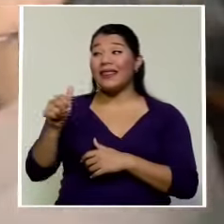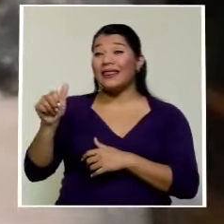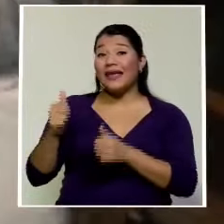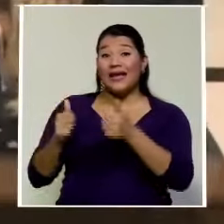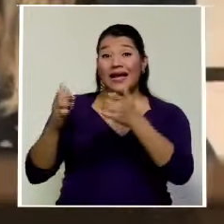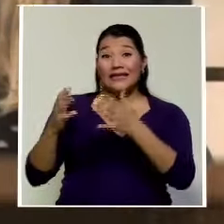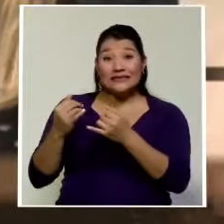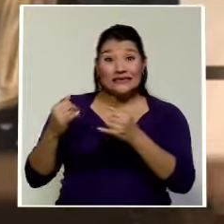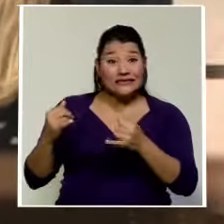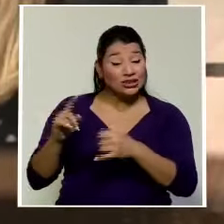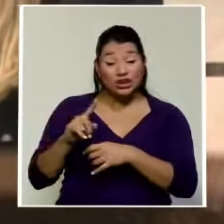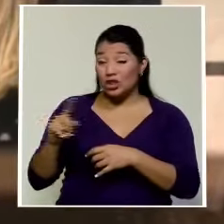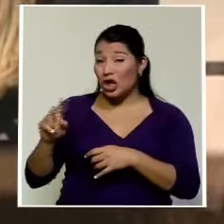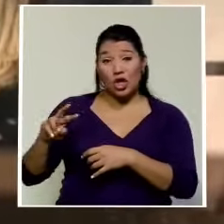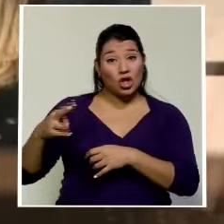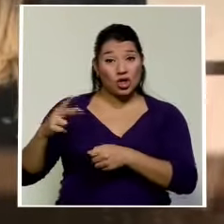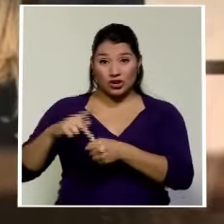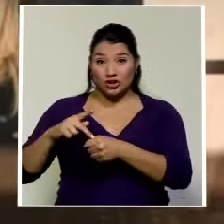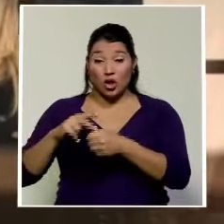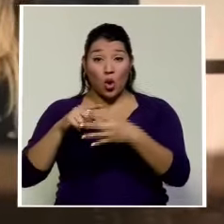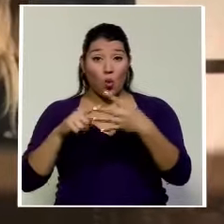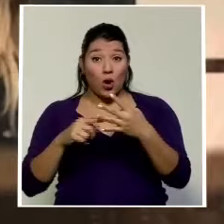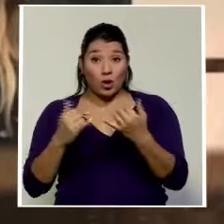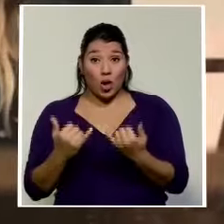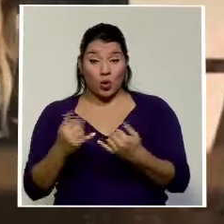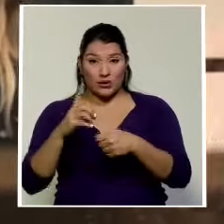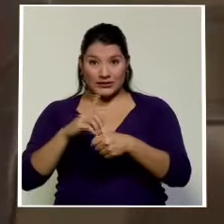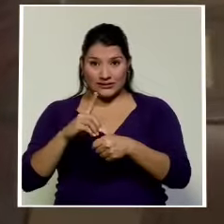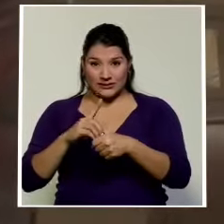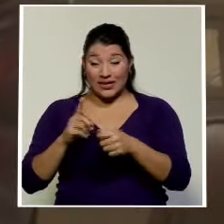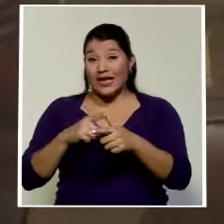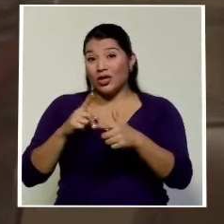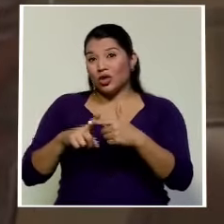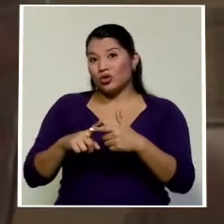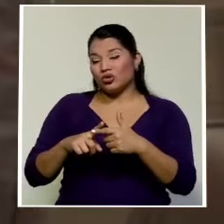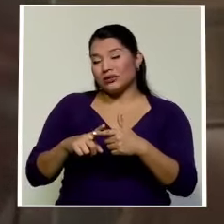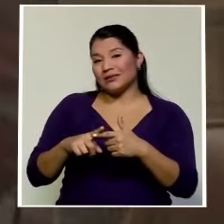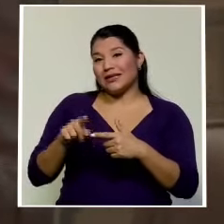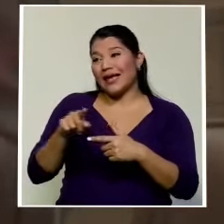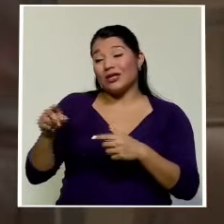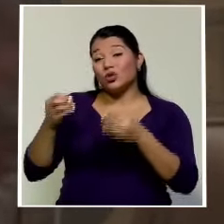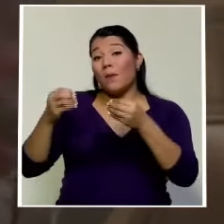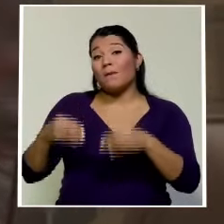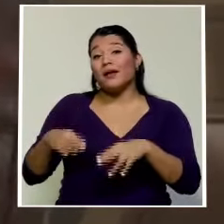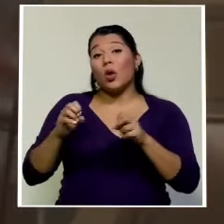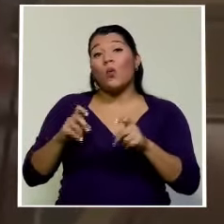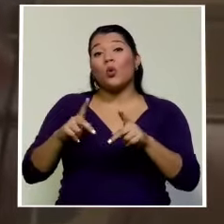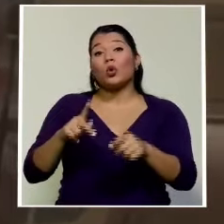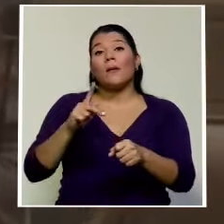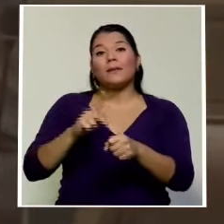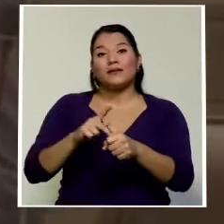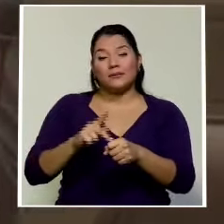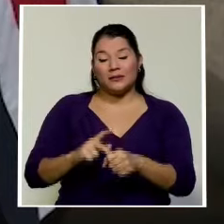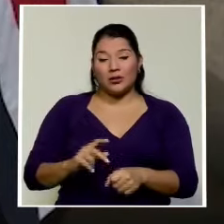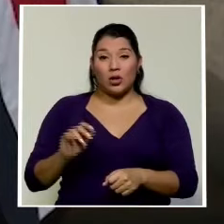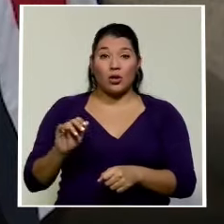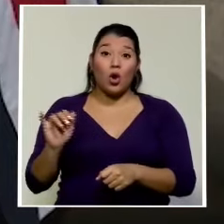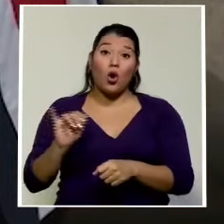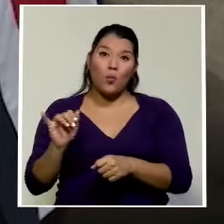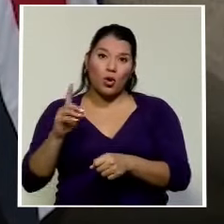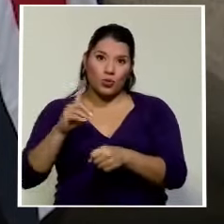postulación, 4 son actuales diputados, situación que los deja sin opciones de participar por este puesto.